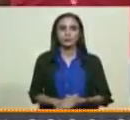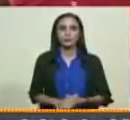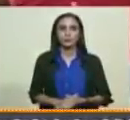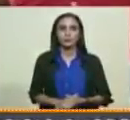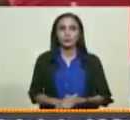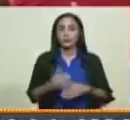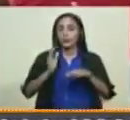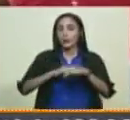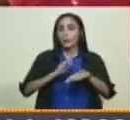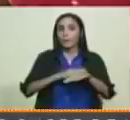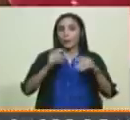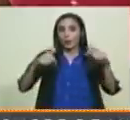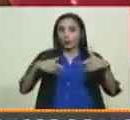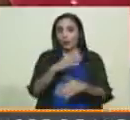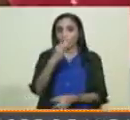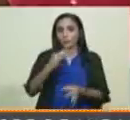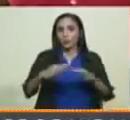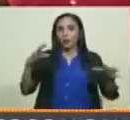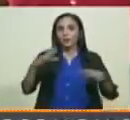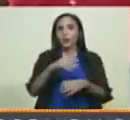porque Maracaibo da suerte.